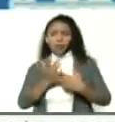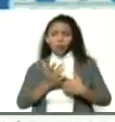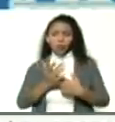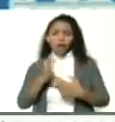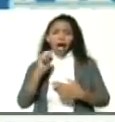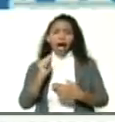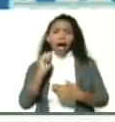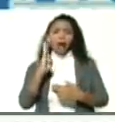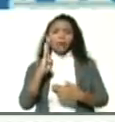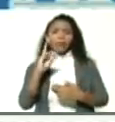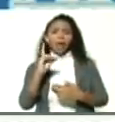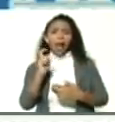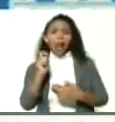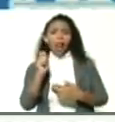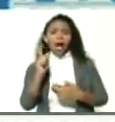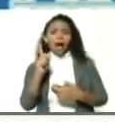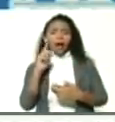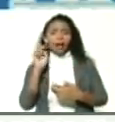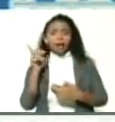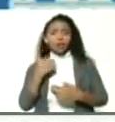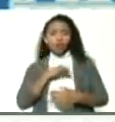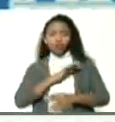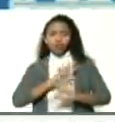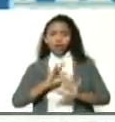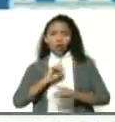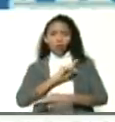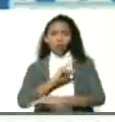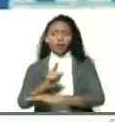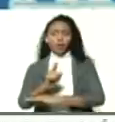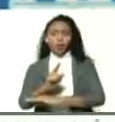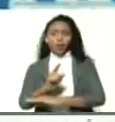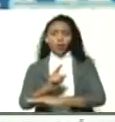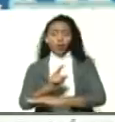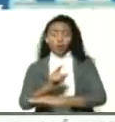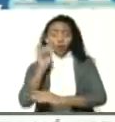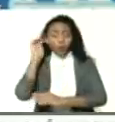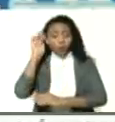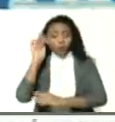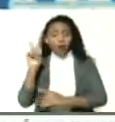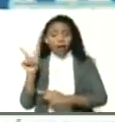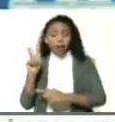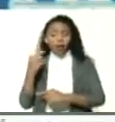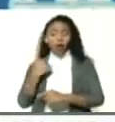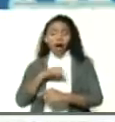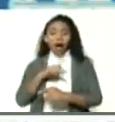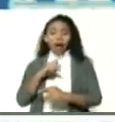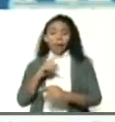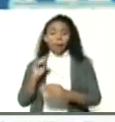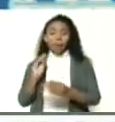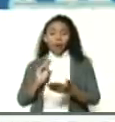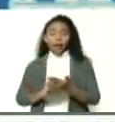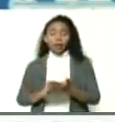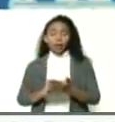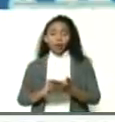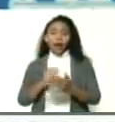Abdala. Bueno, ya nosotros estamos cumpliendo las metas. Estaba contemplado, por ejemplo,